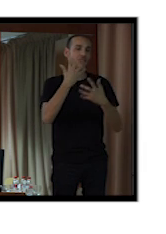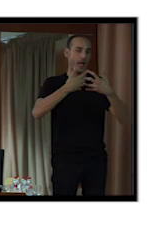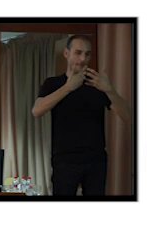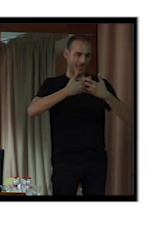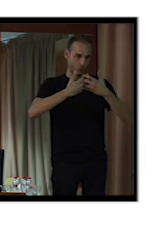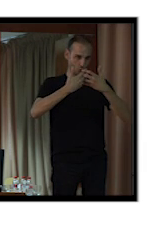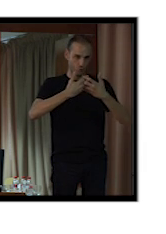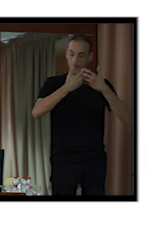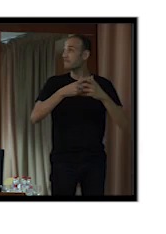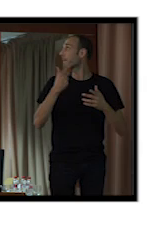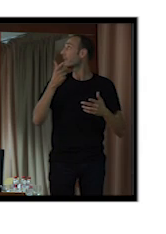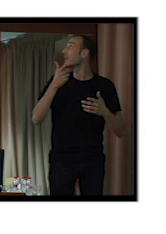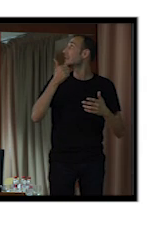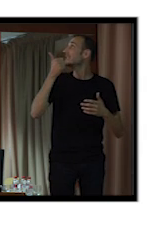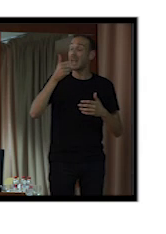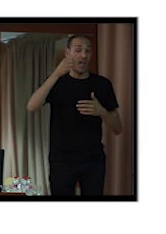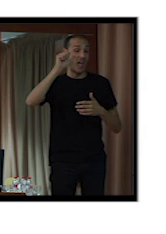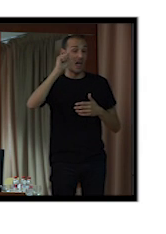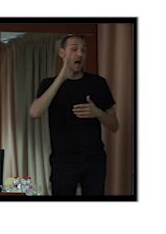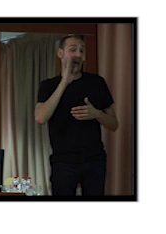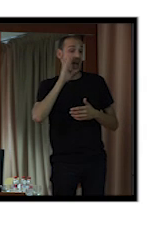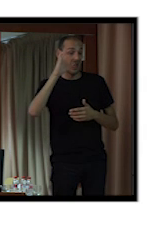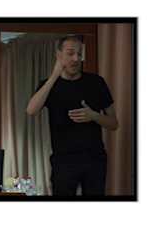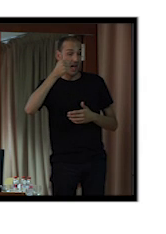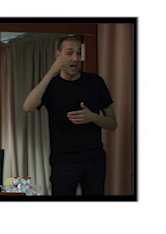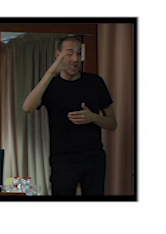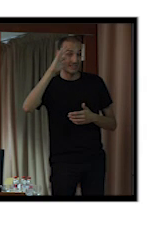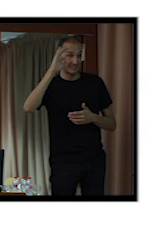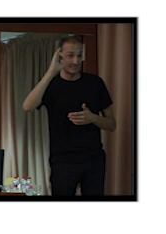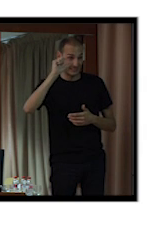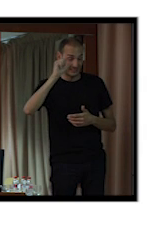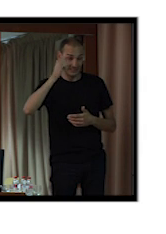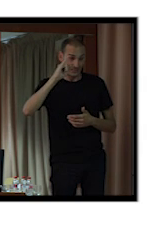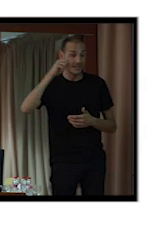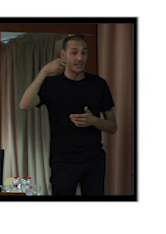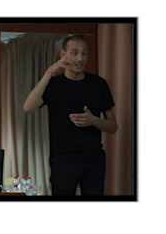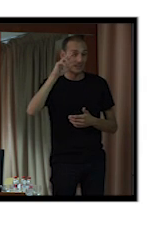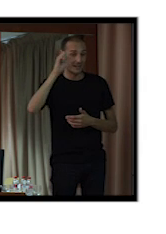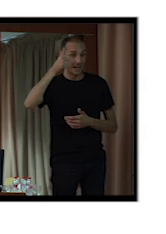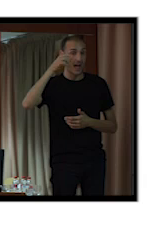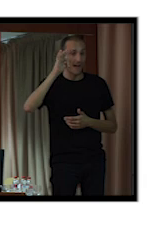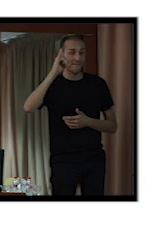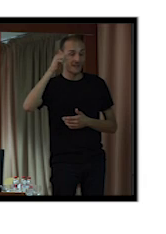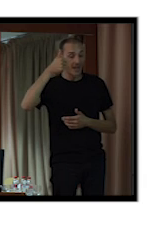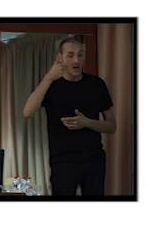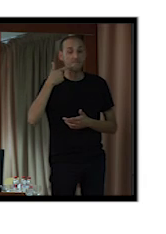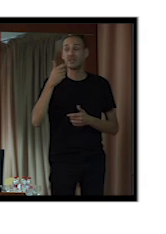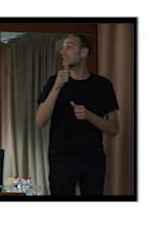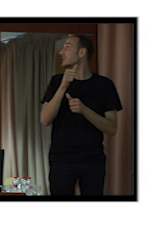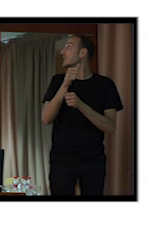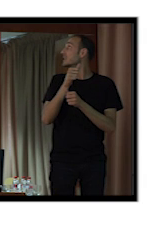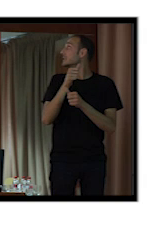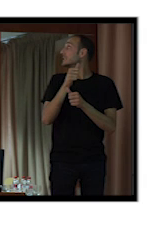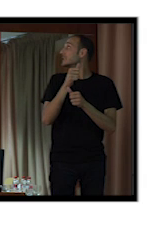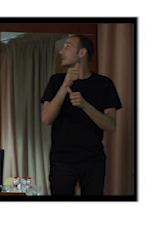útil. Estos son los parámetros que utilizamos. Yo si queréis luego os lo explico, pero en principio iba a pasar por encima. Esta es la guía americana de la